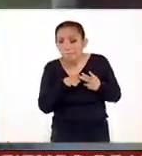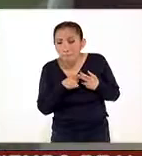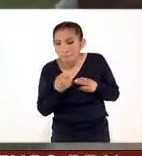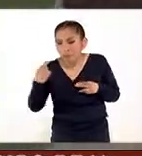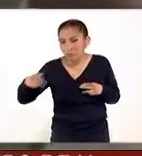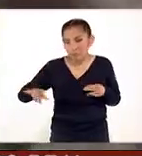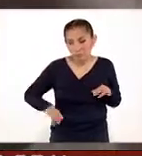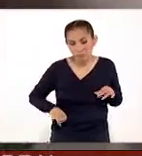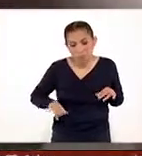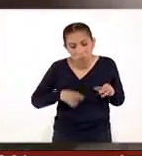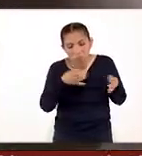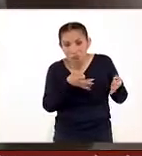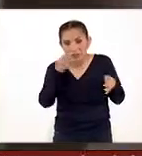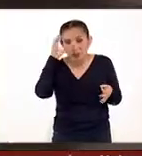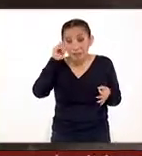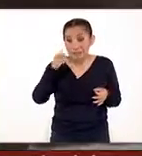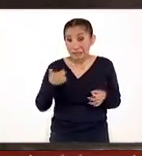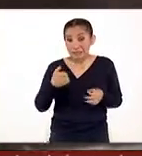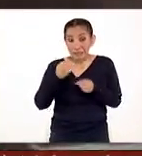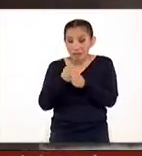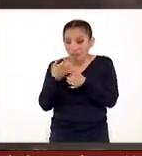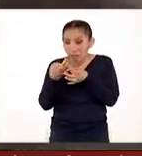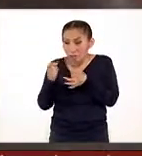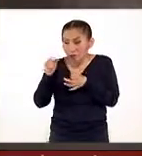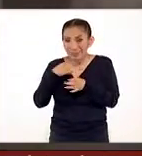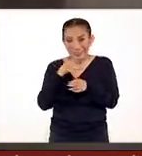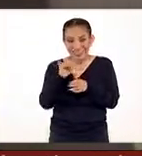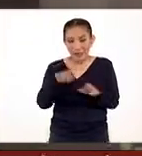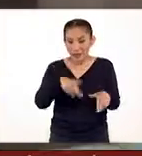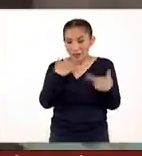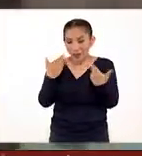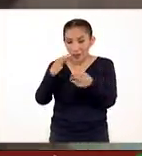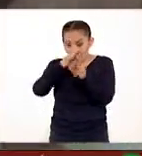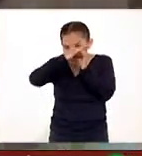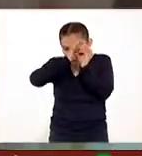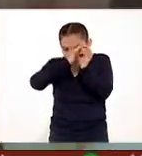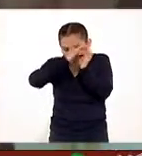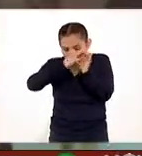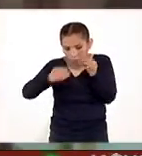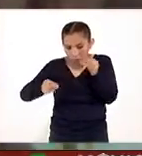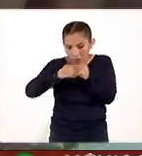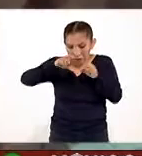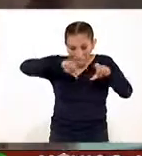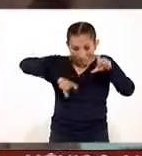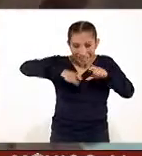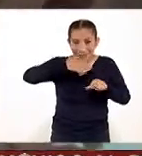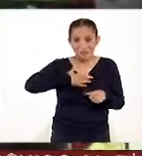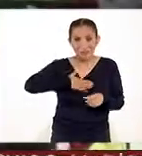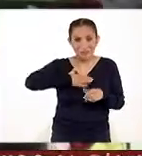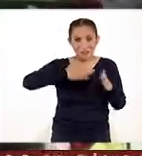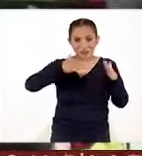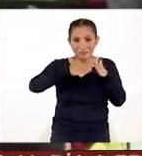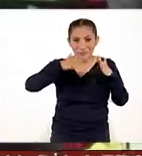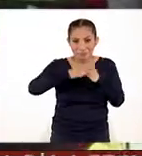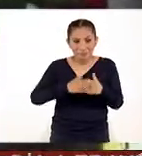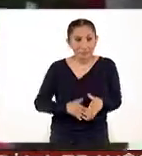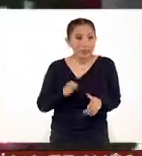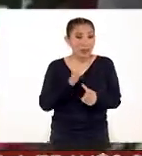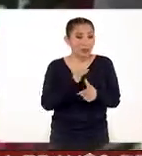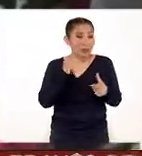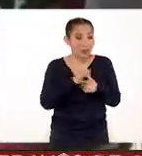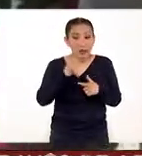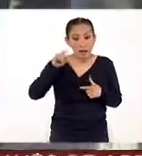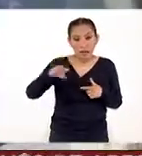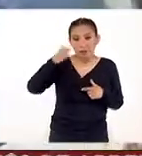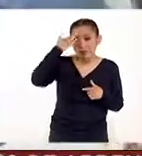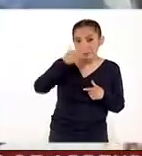su interés por la ciencia a los 6 años, cuando una tía le regaló un microscopio e instaló un laboratorio en el baño de su casa. Y entonces